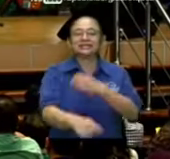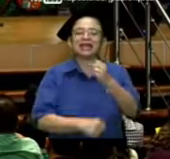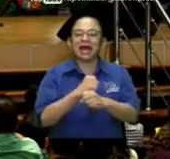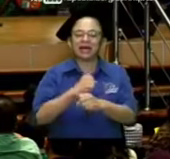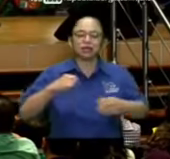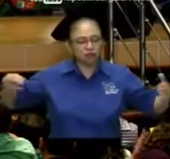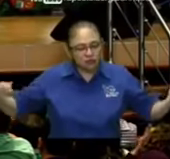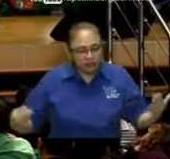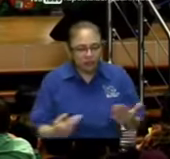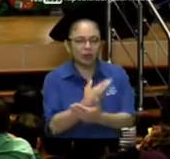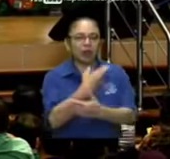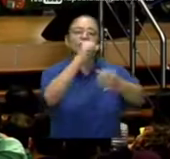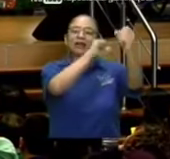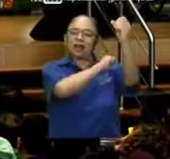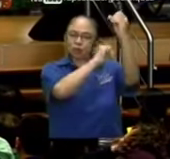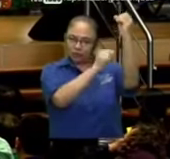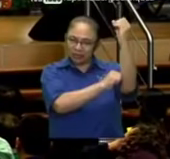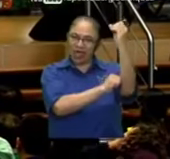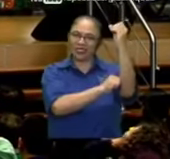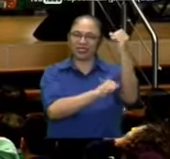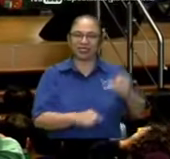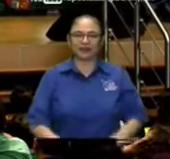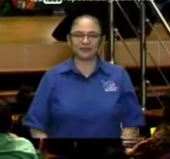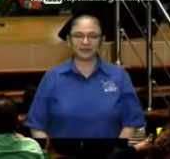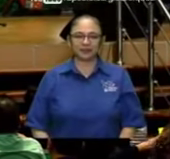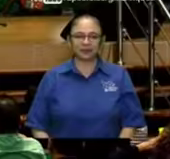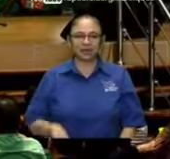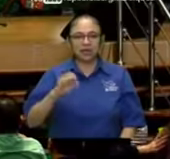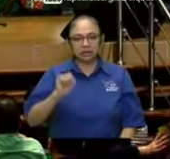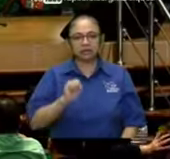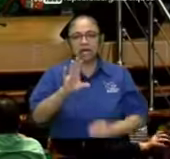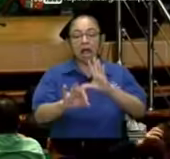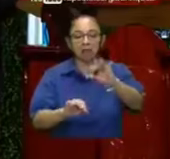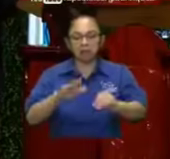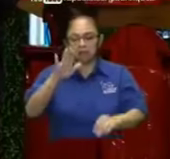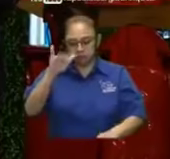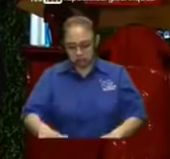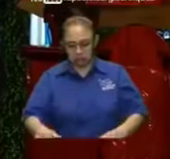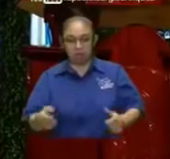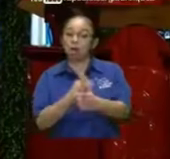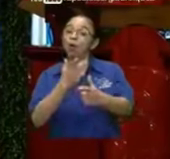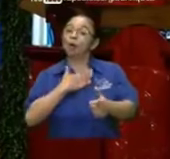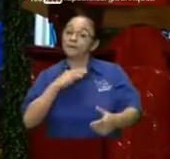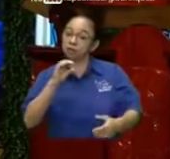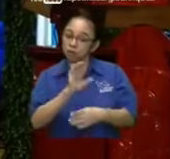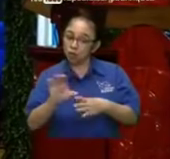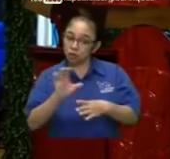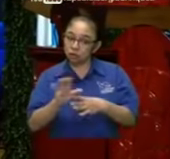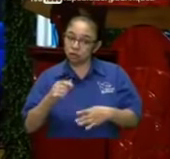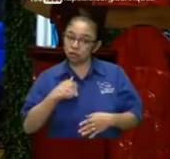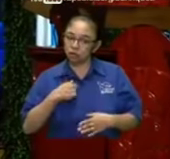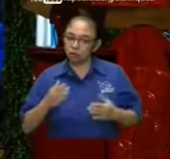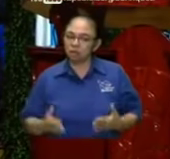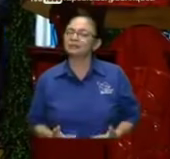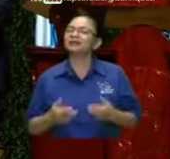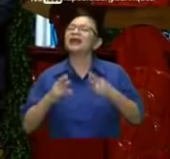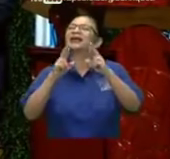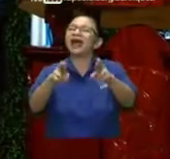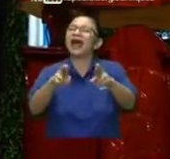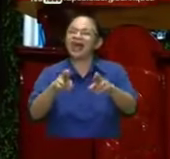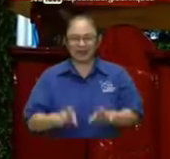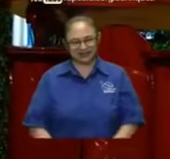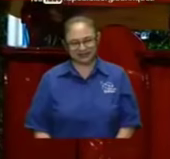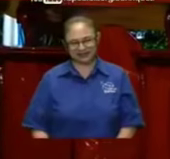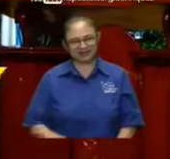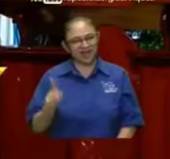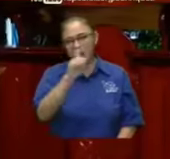estrés, entonces va a decir, ay hermano. Si alguien se queda con mis cosas, los estoy donando ahora. No